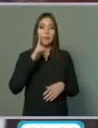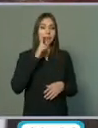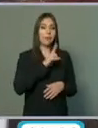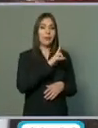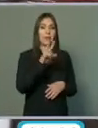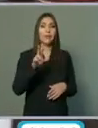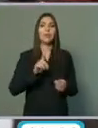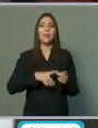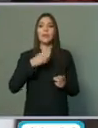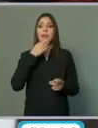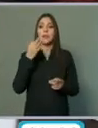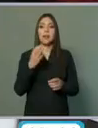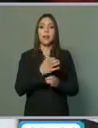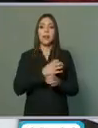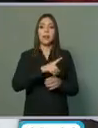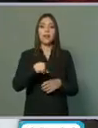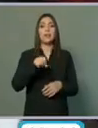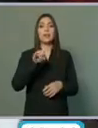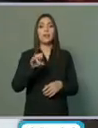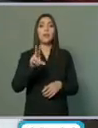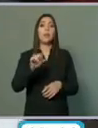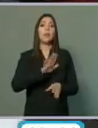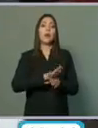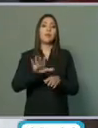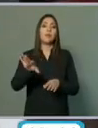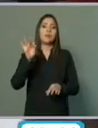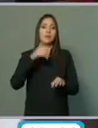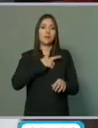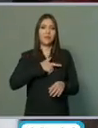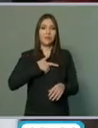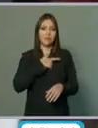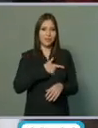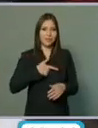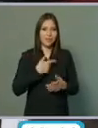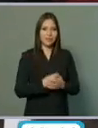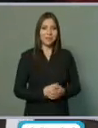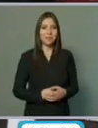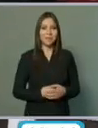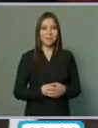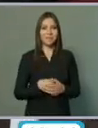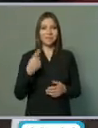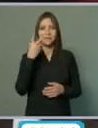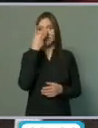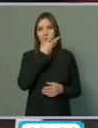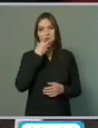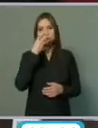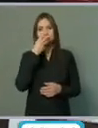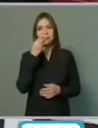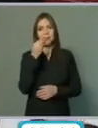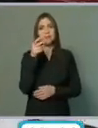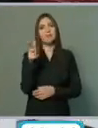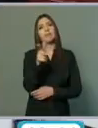dónde hay buen café. Ahí usted decide. Allí hay ojitos pajaritos, pero